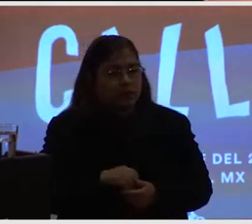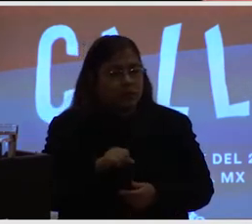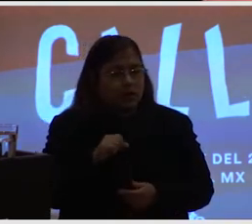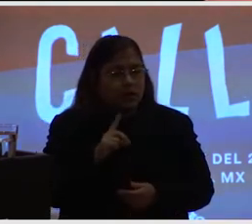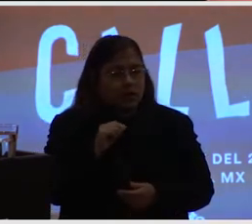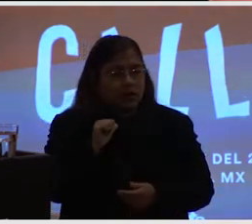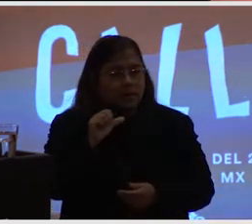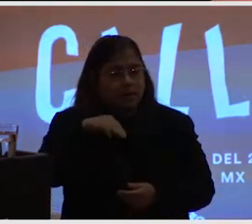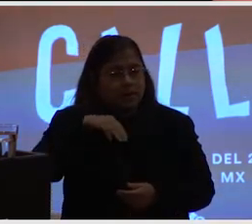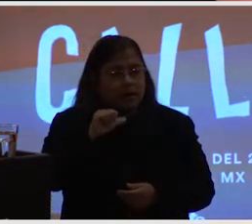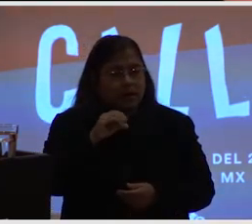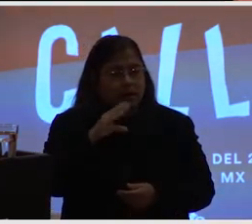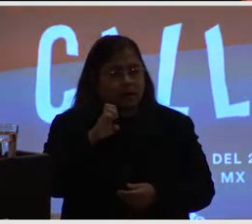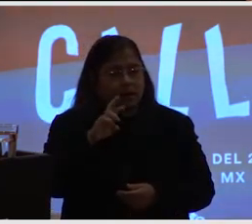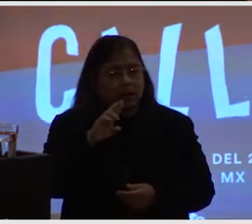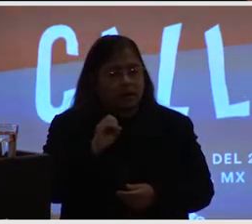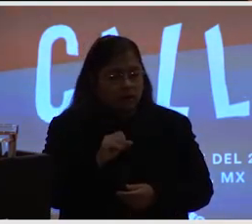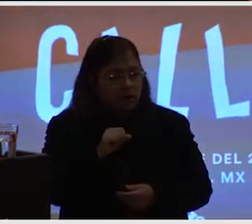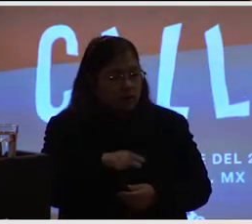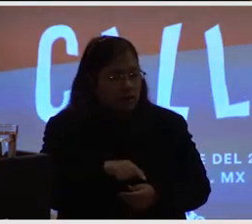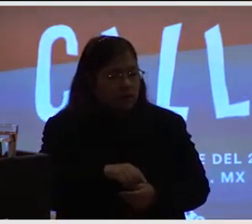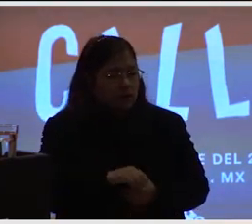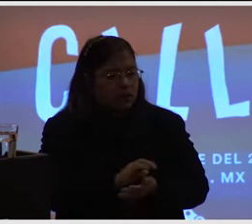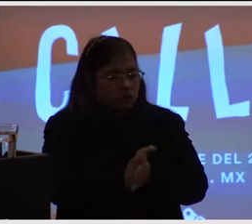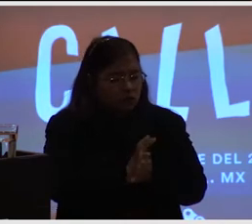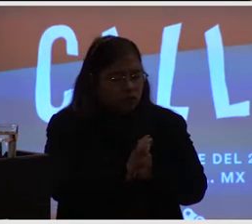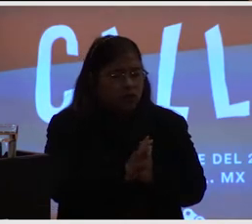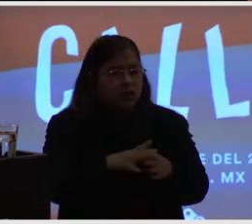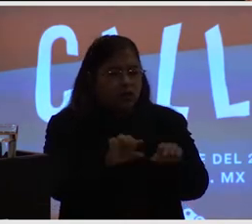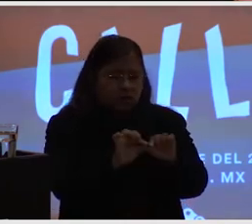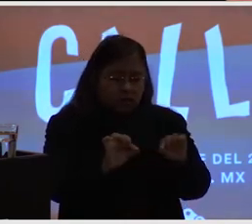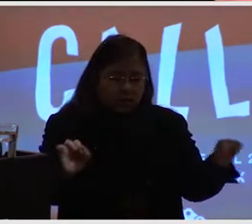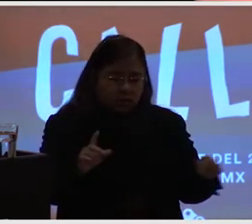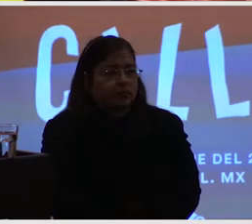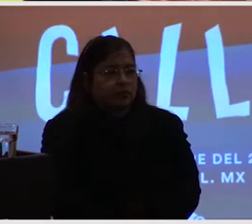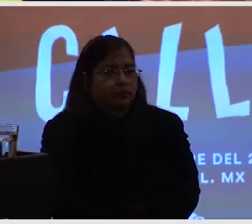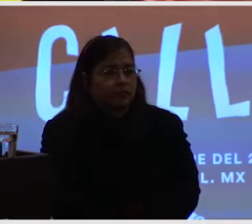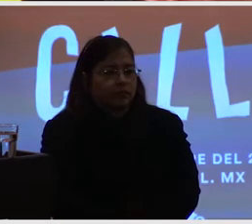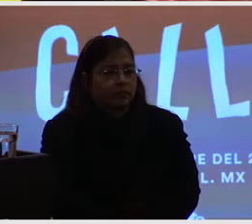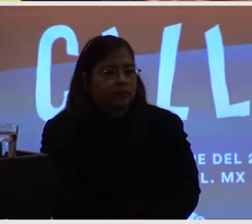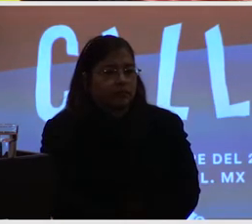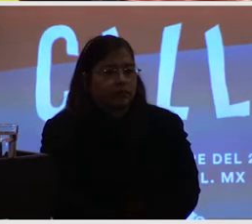0 también a reciclaje de cables electrónicos y metales